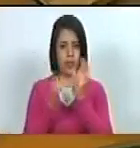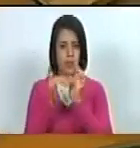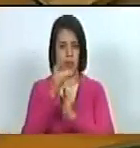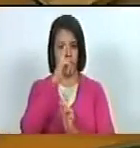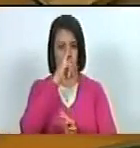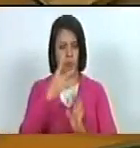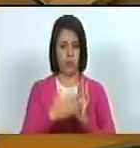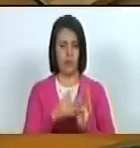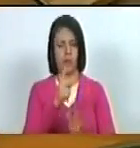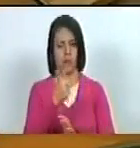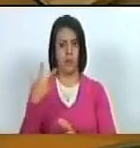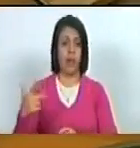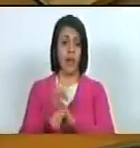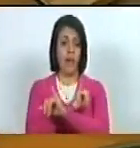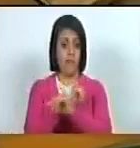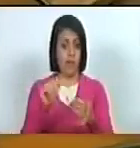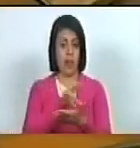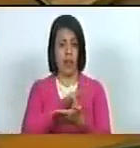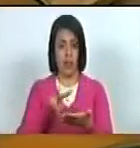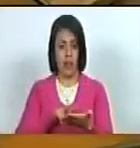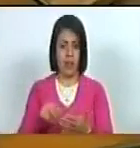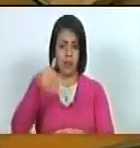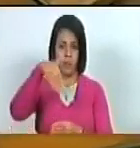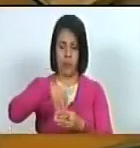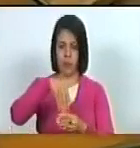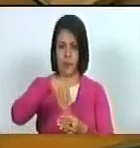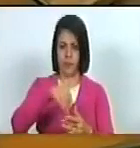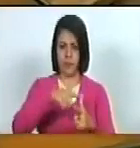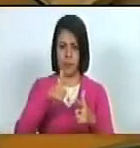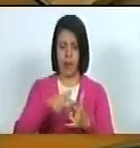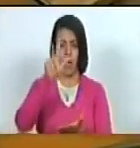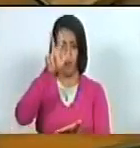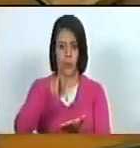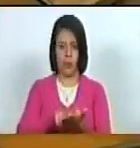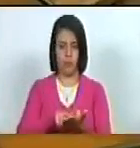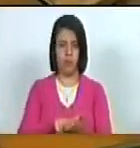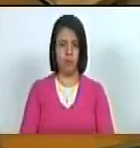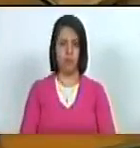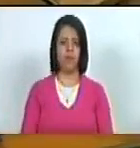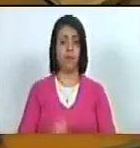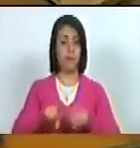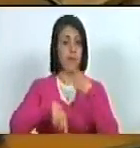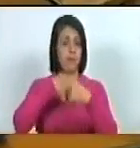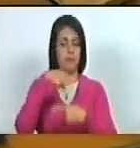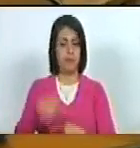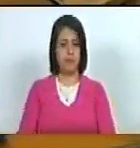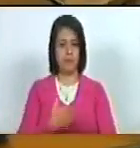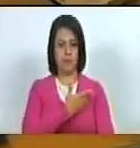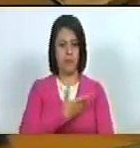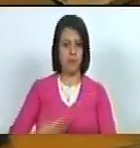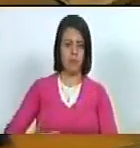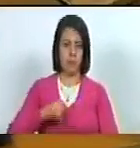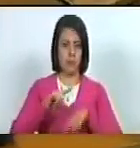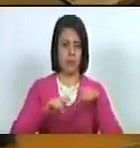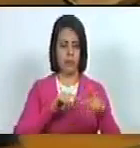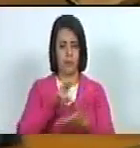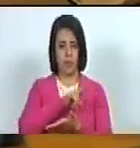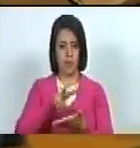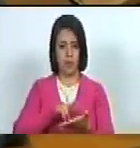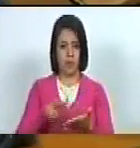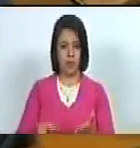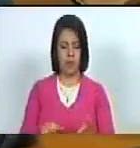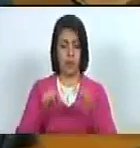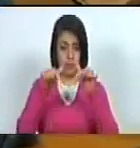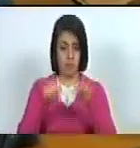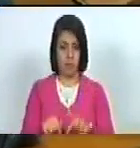2023. Una vez leída y sometida a votación, resultó aprobada. Posteriormente, el Presidente ordenó dar lectura a la